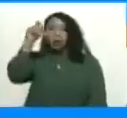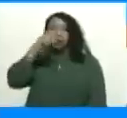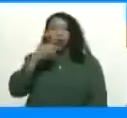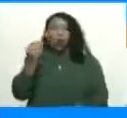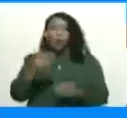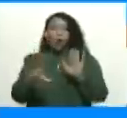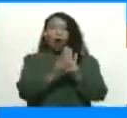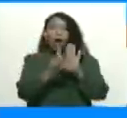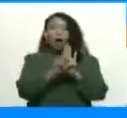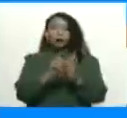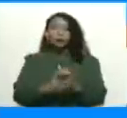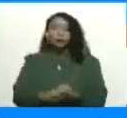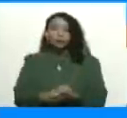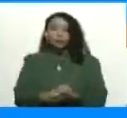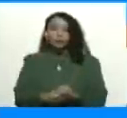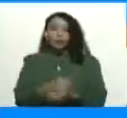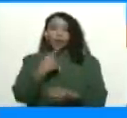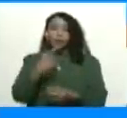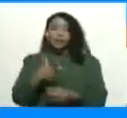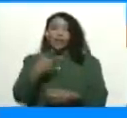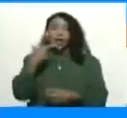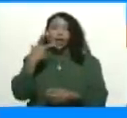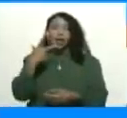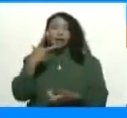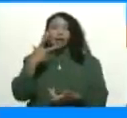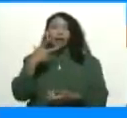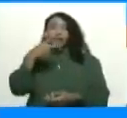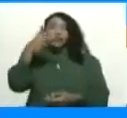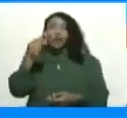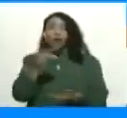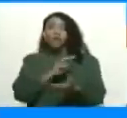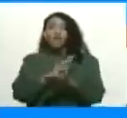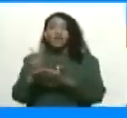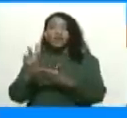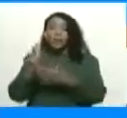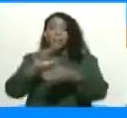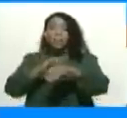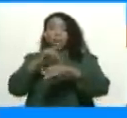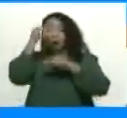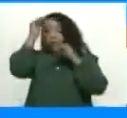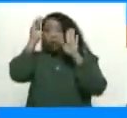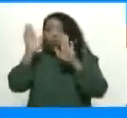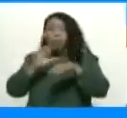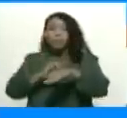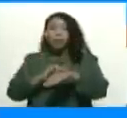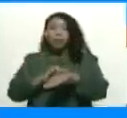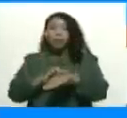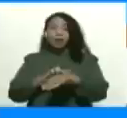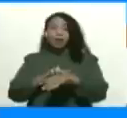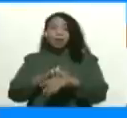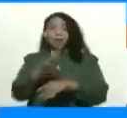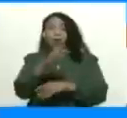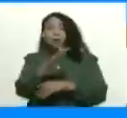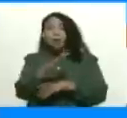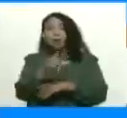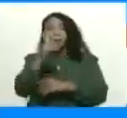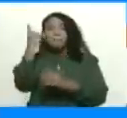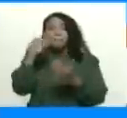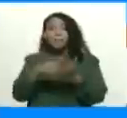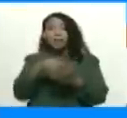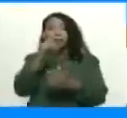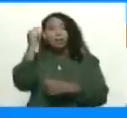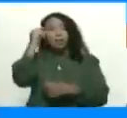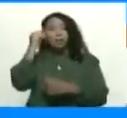como legítimo. Le es negada la visita médica, no recibe atención médica desde hace 1000